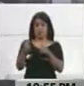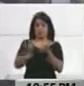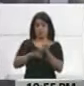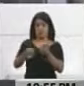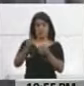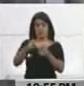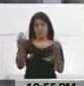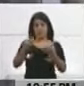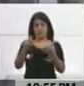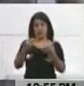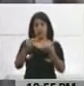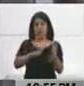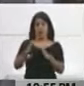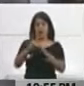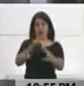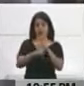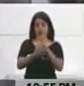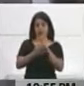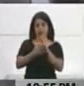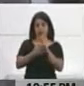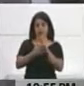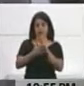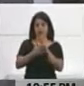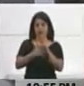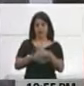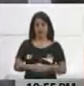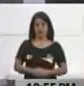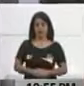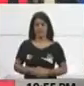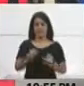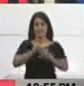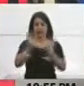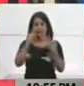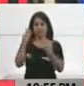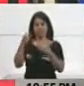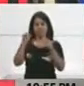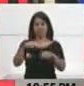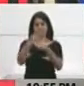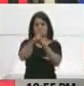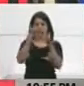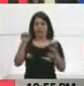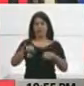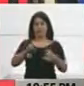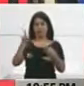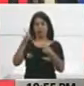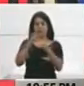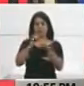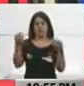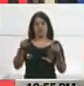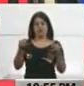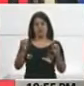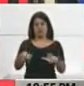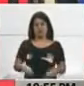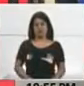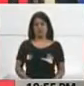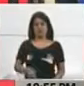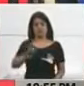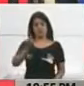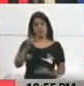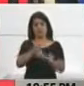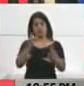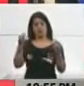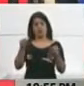garantizado el orden constitucional. Ah, esto es democracia. Decir un demócrata, decir un verdadero